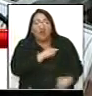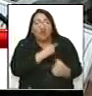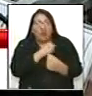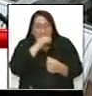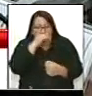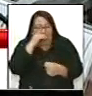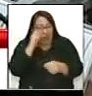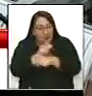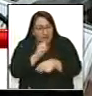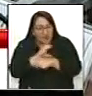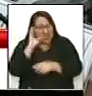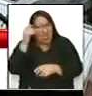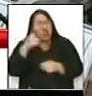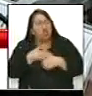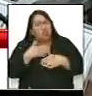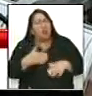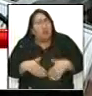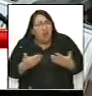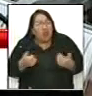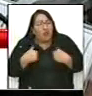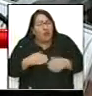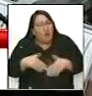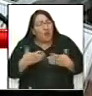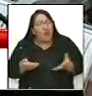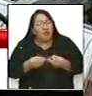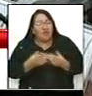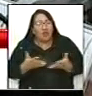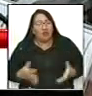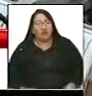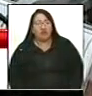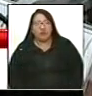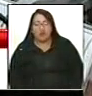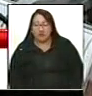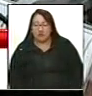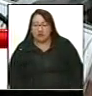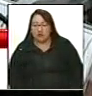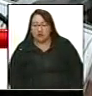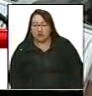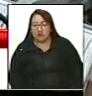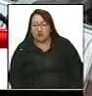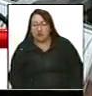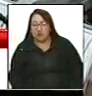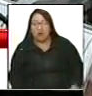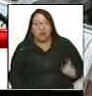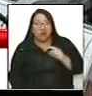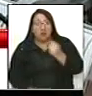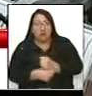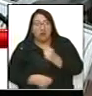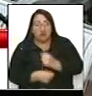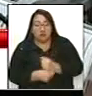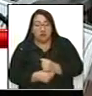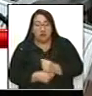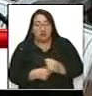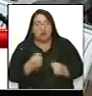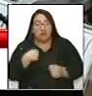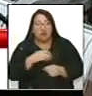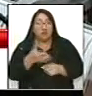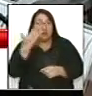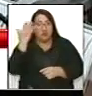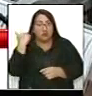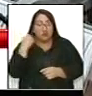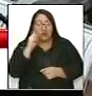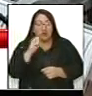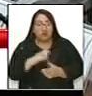fortalecimiento de creernos que hay muy, muy grande en nosotras, puesto que no han trabajado nuestro pasado.